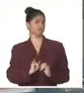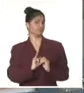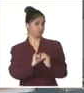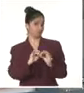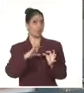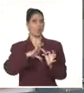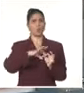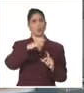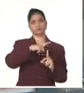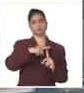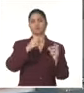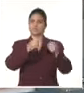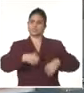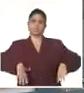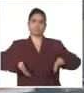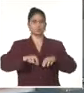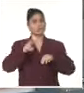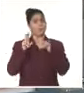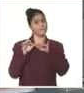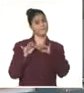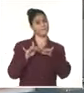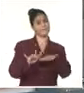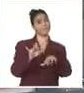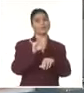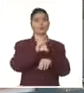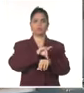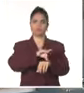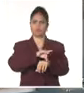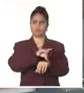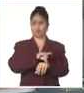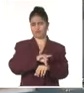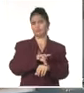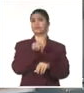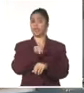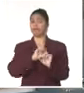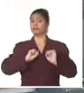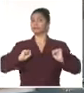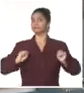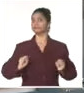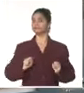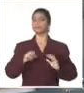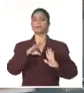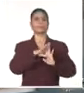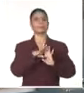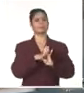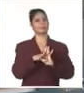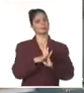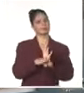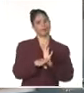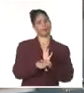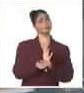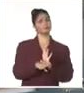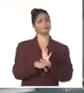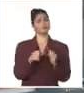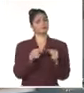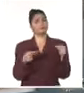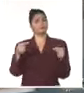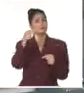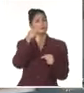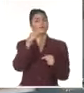realmente lo que se impone es pues las medidas sanitarias. Desde el punto de vista del agua, yo sé que a veces el